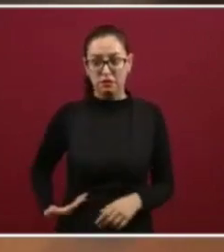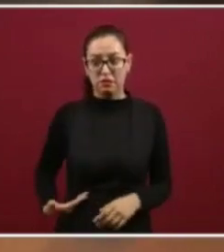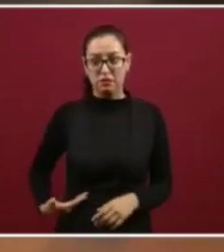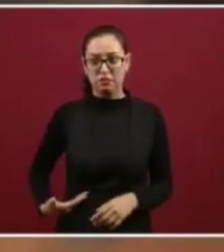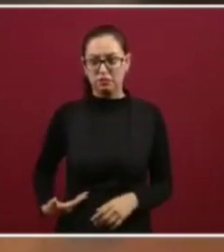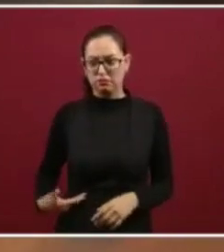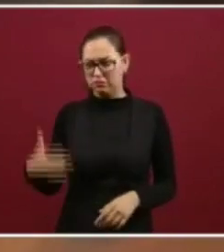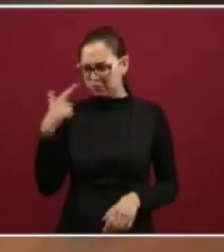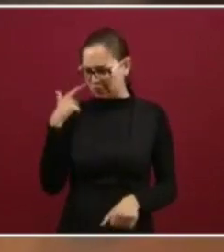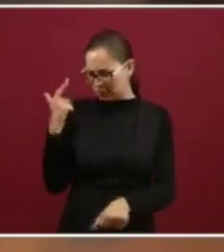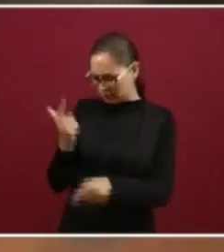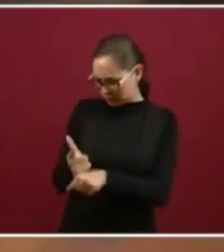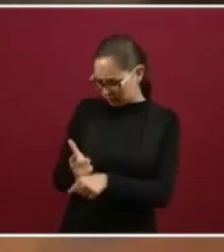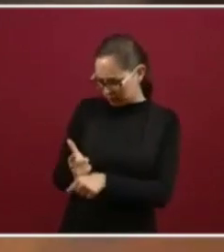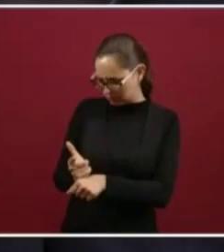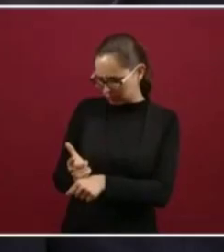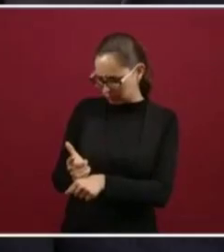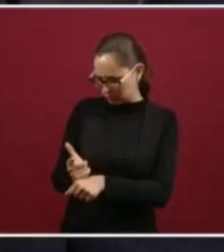encontramos esto